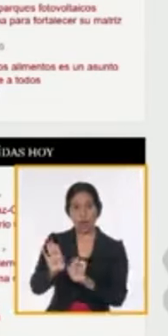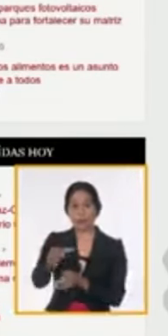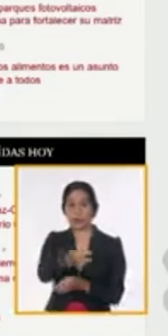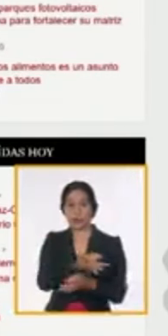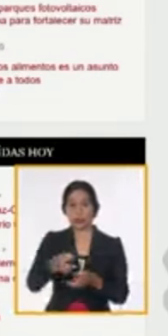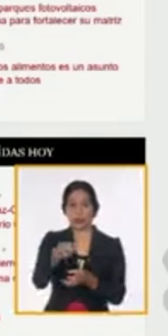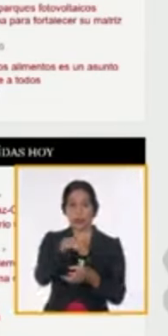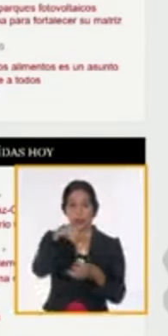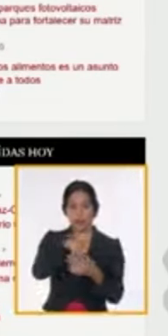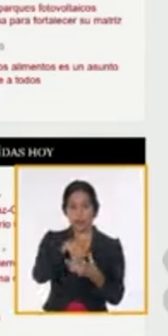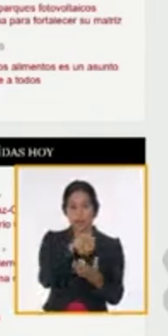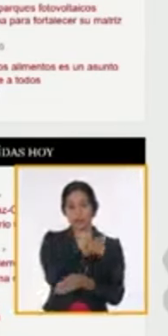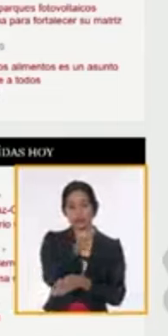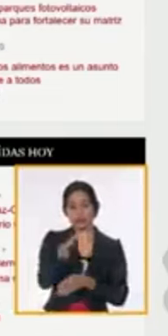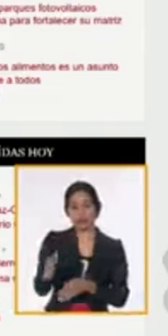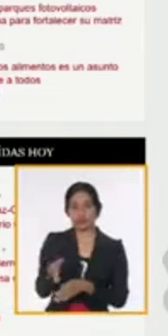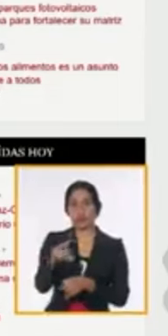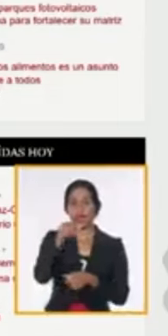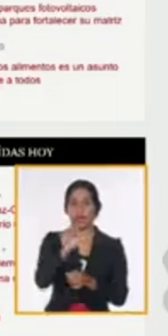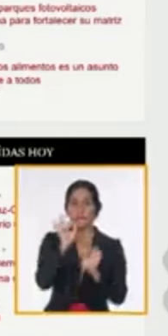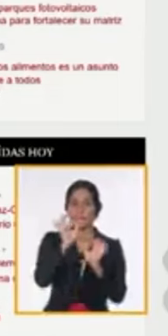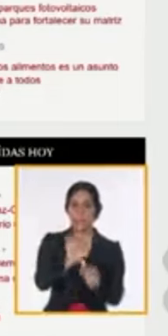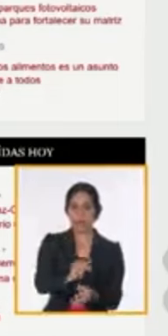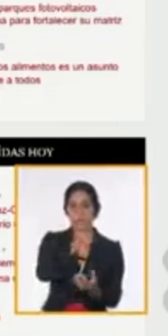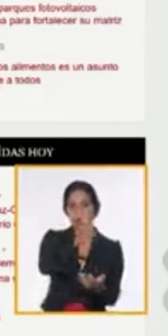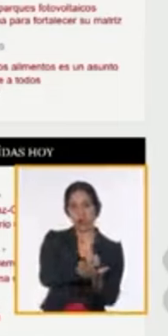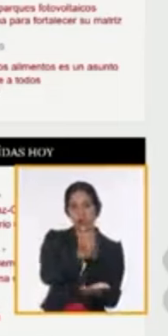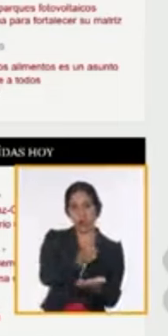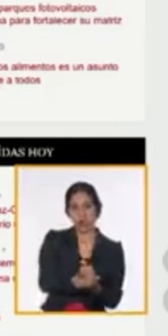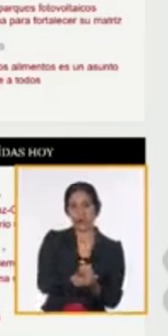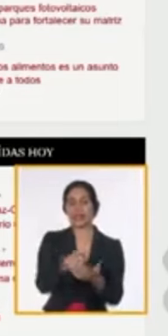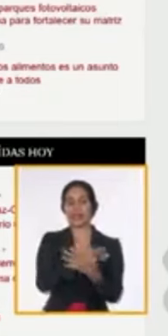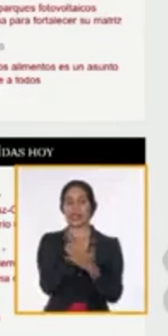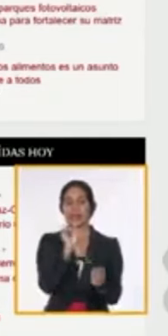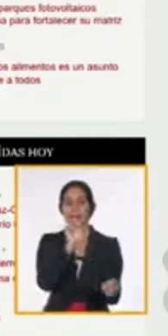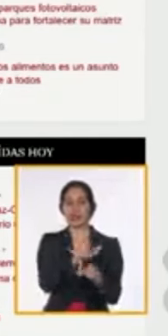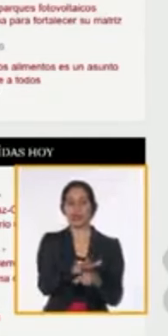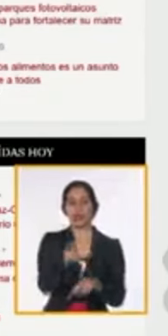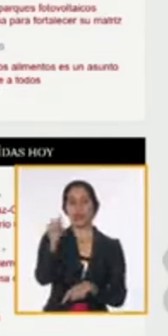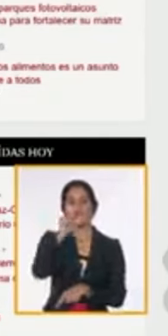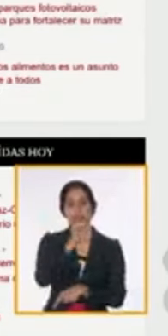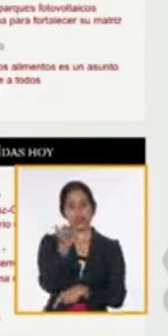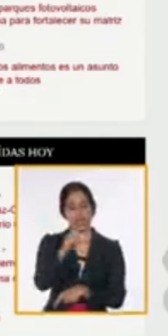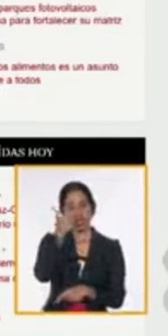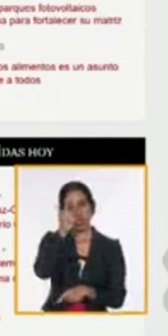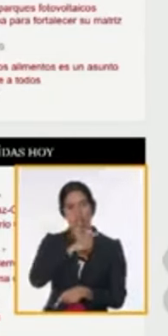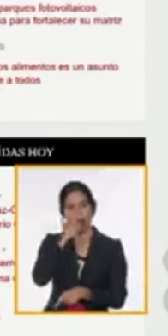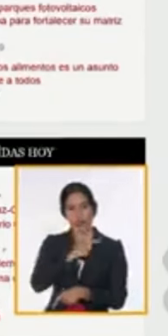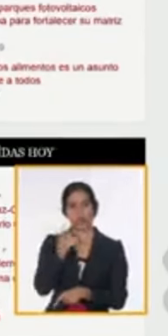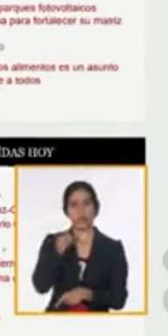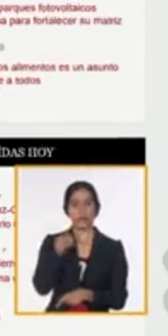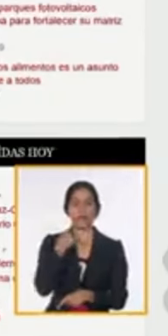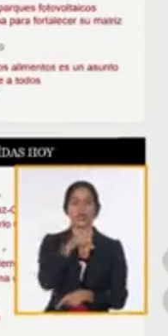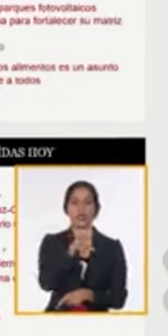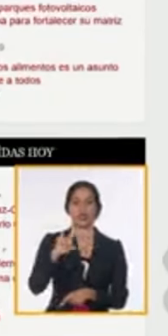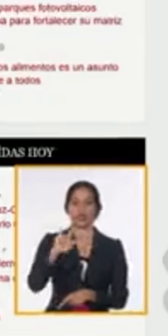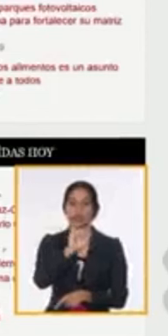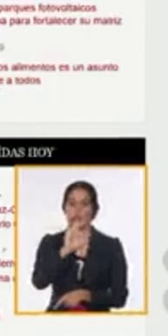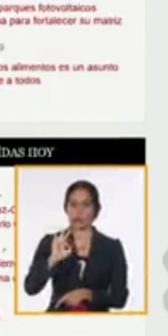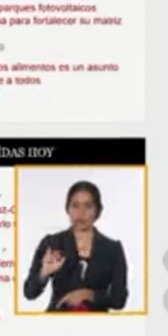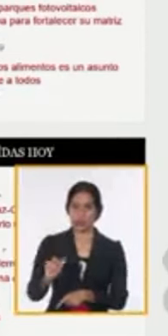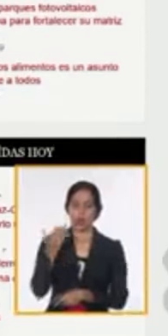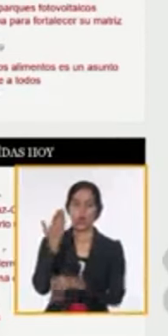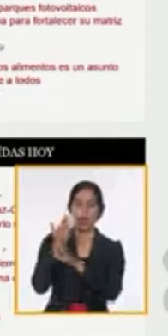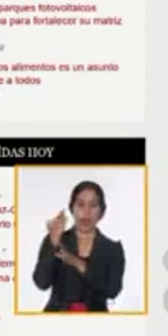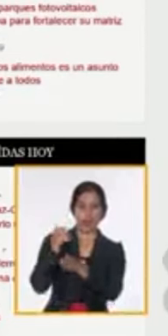de Guáimaro, ubicado en el mismo sitio en el que el 10 de abril de 1869 sesionó la Asamblea de Guáimaro y